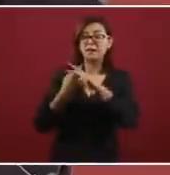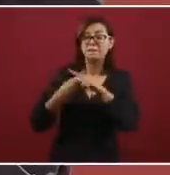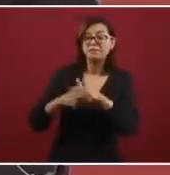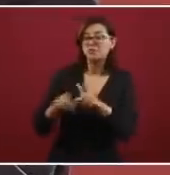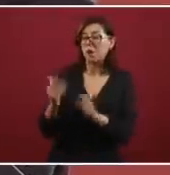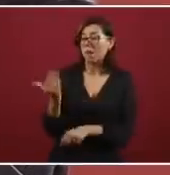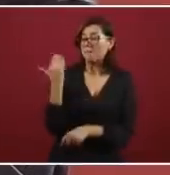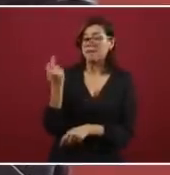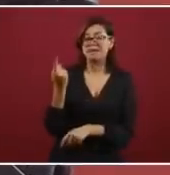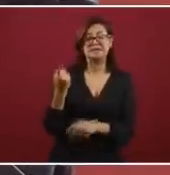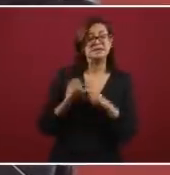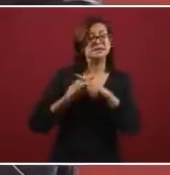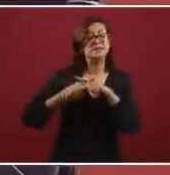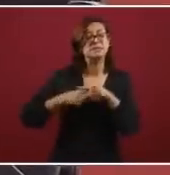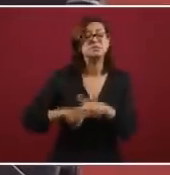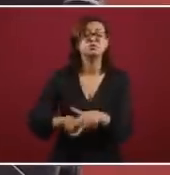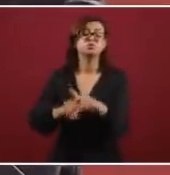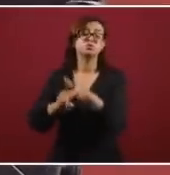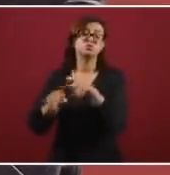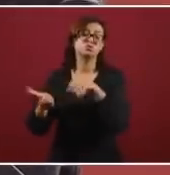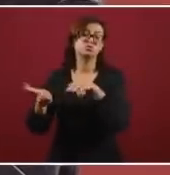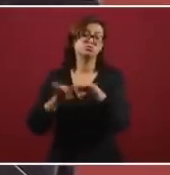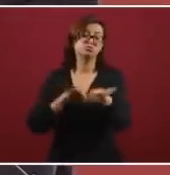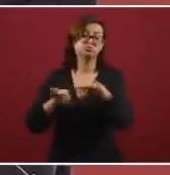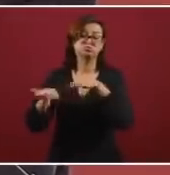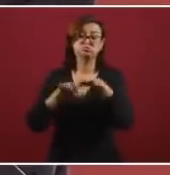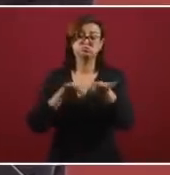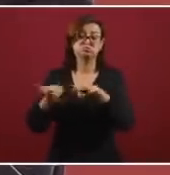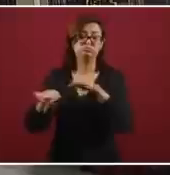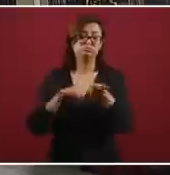una cantidad, por cierto,